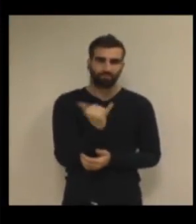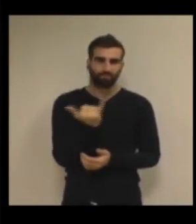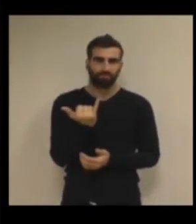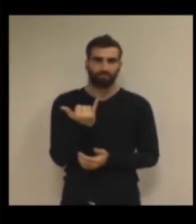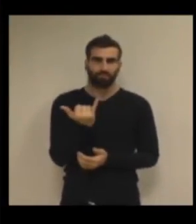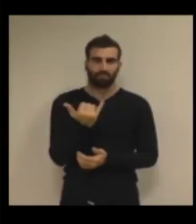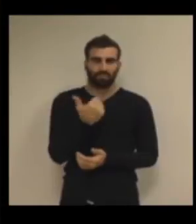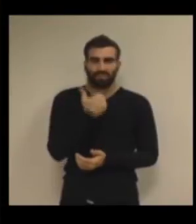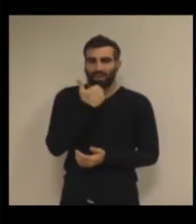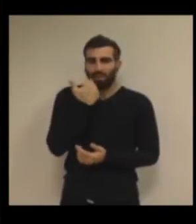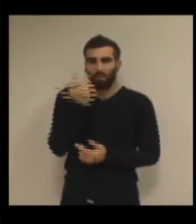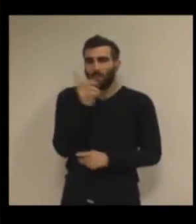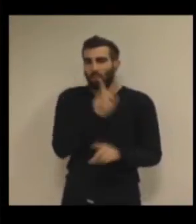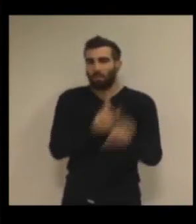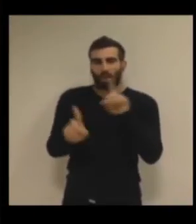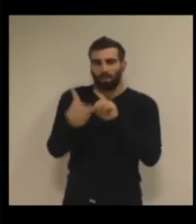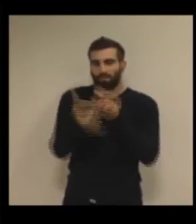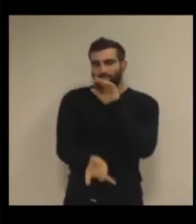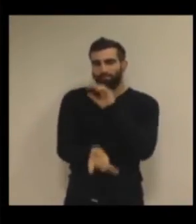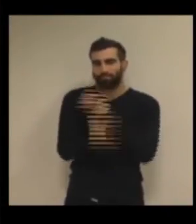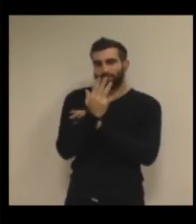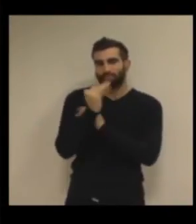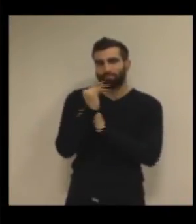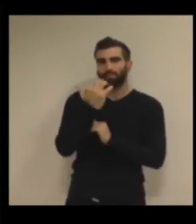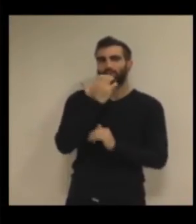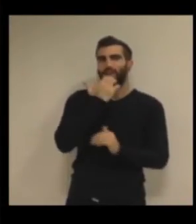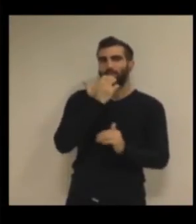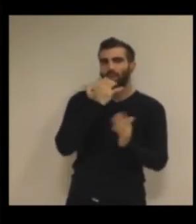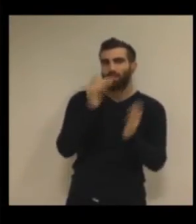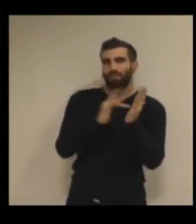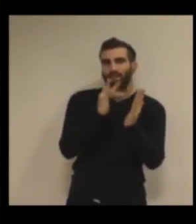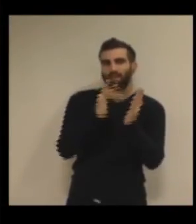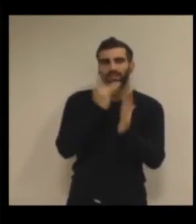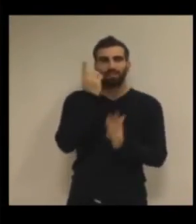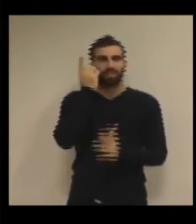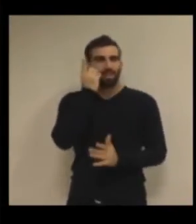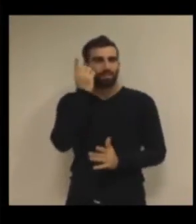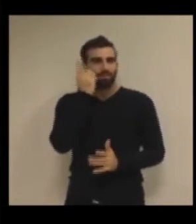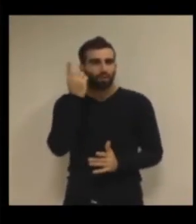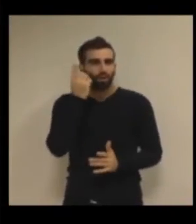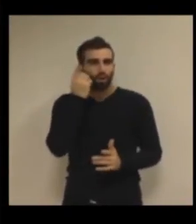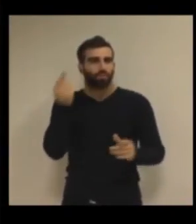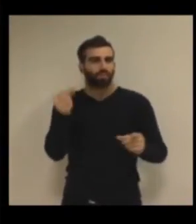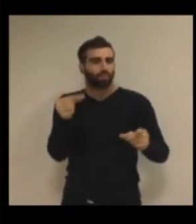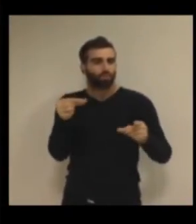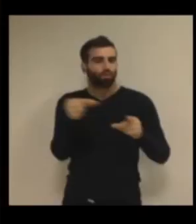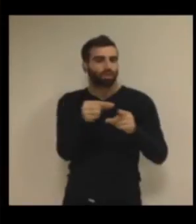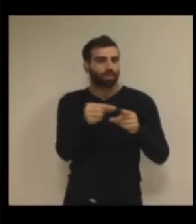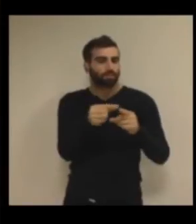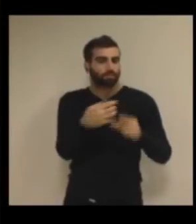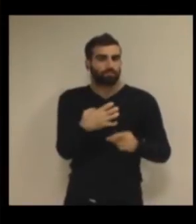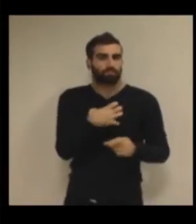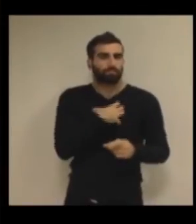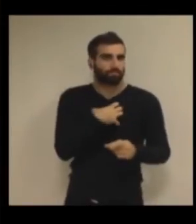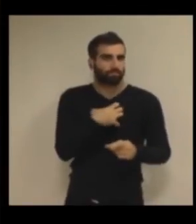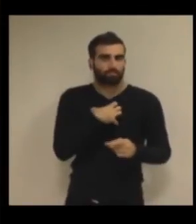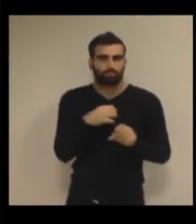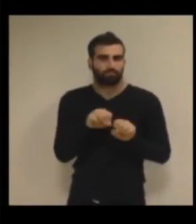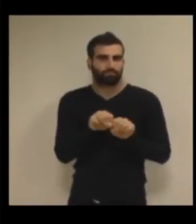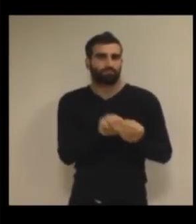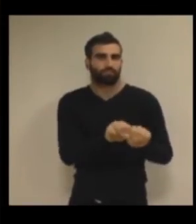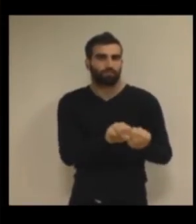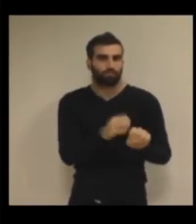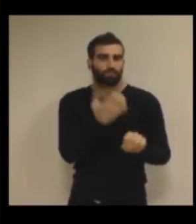Hay una dificultad, que es que estos terminales no suelen tener entradas USB para enchufarles, por ejemplo, un lector de